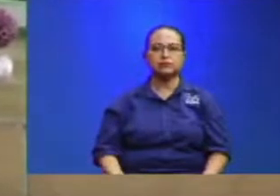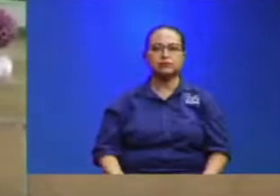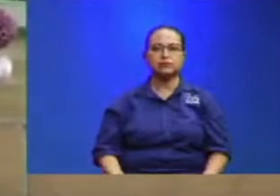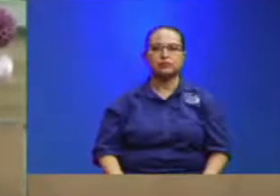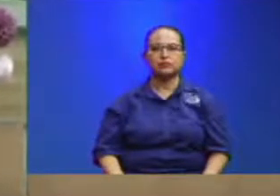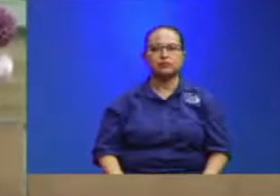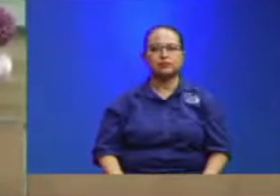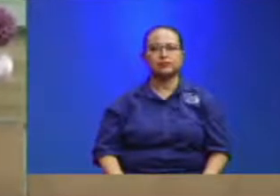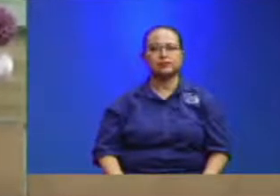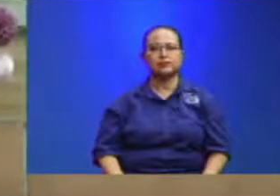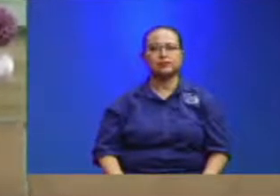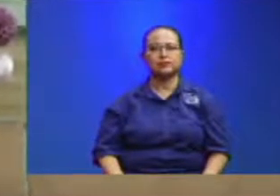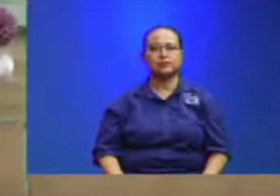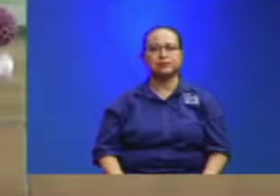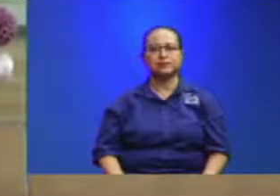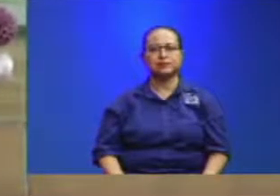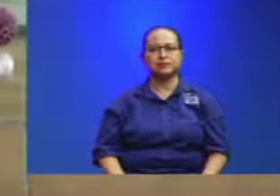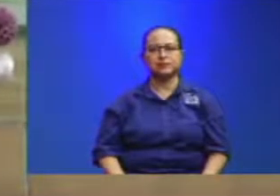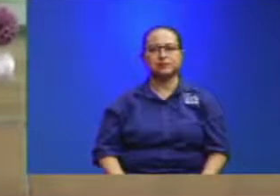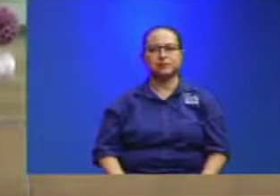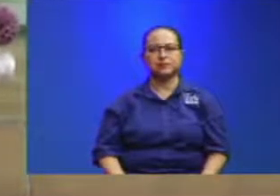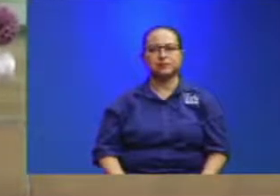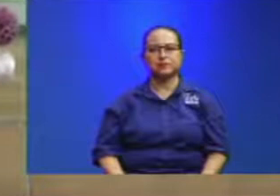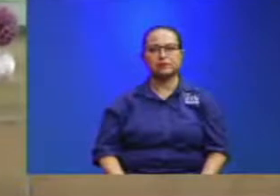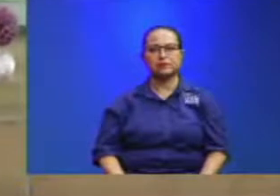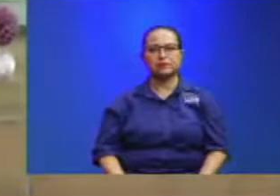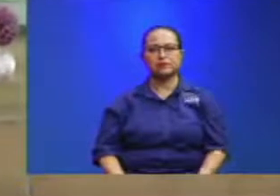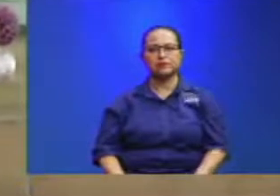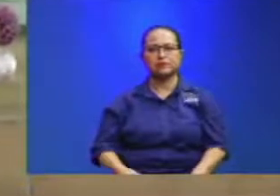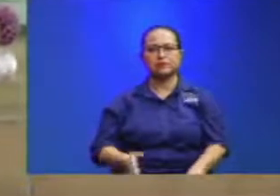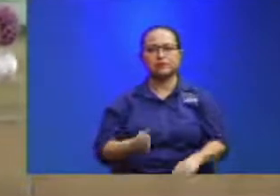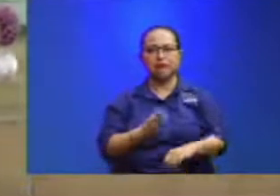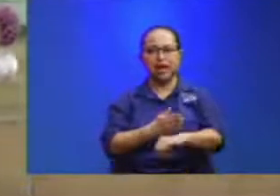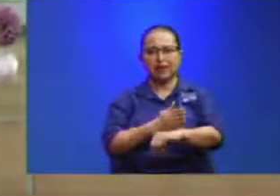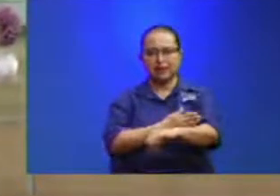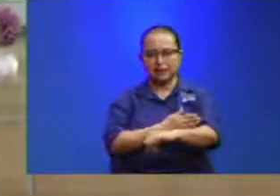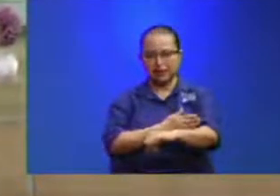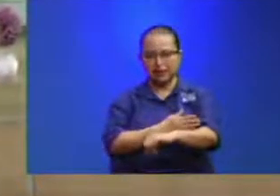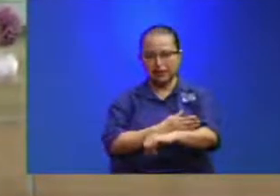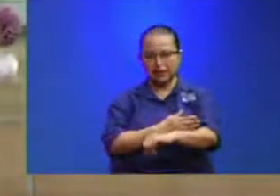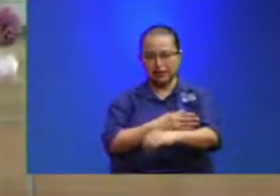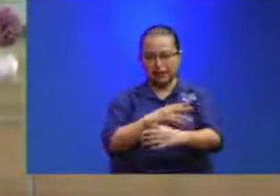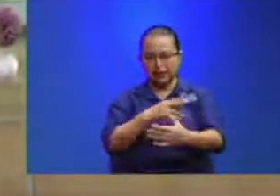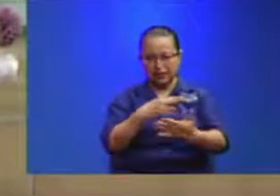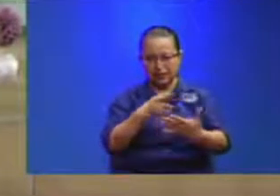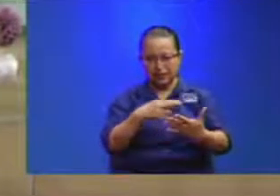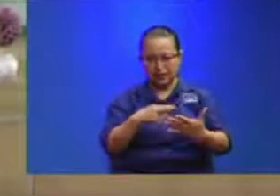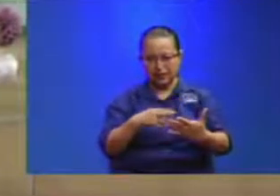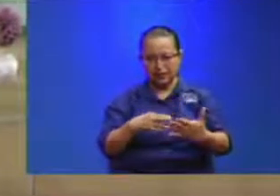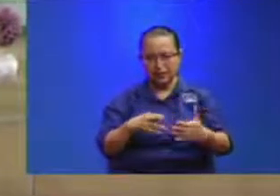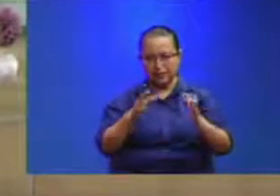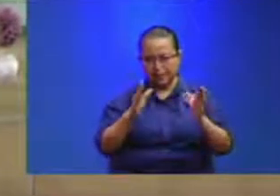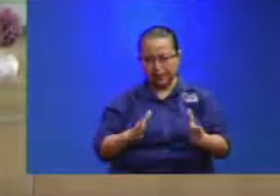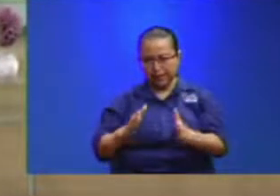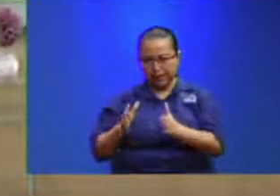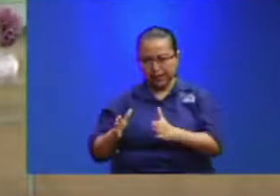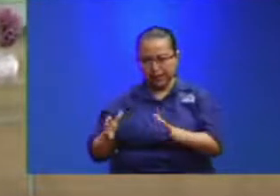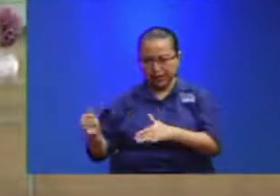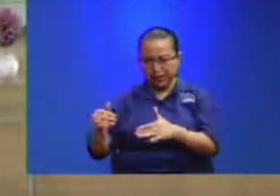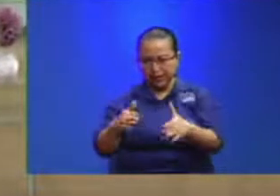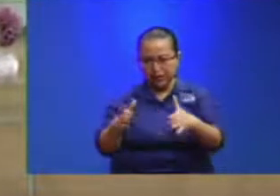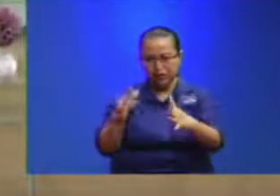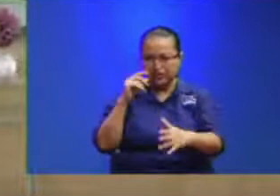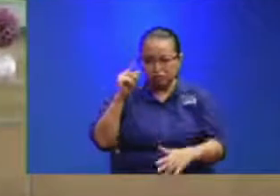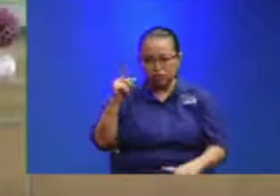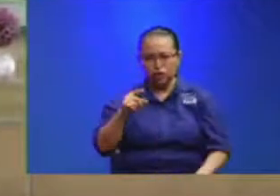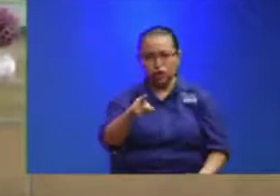el versículo sólo antes de leer le vamos a preparar el camino de señor si no vas a